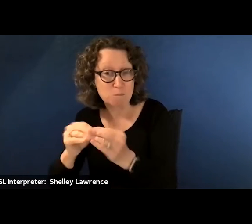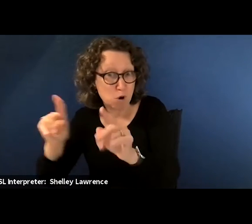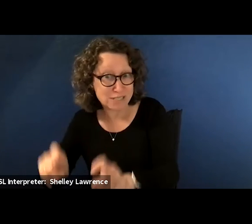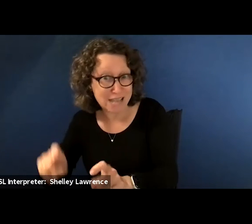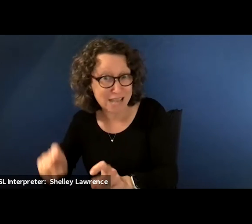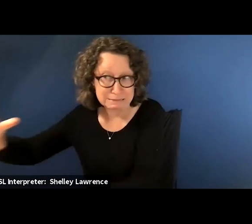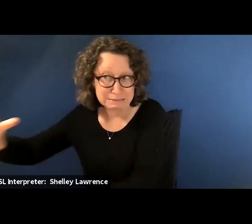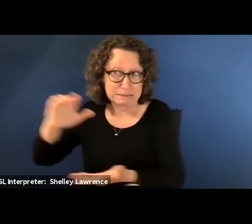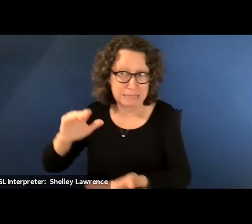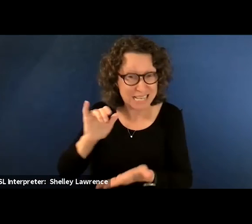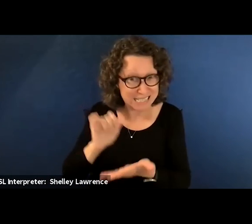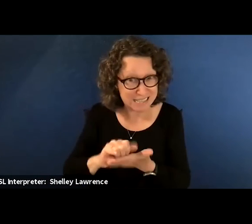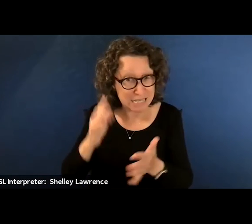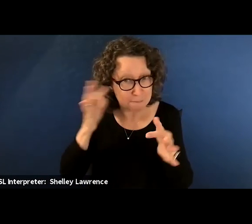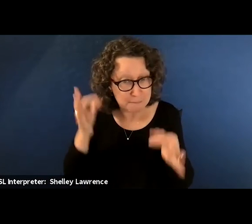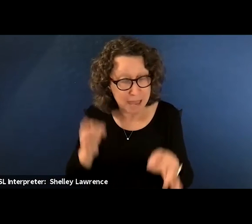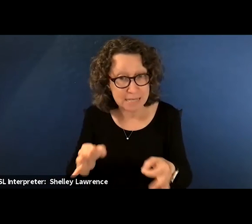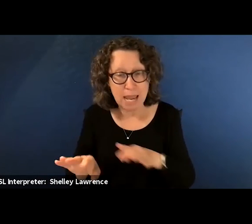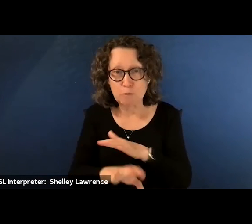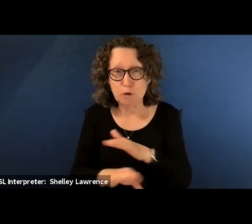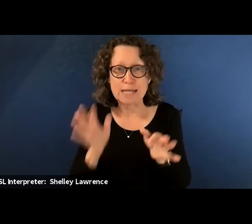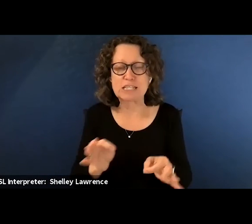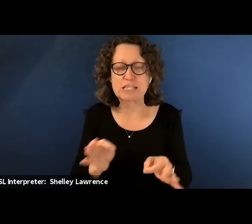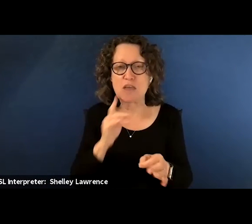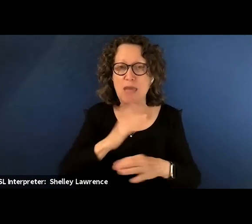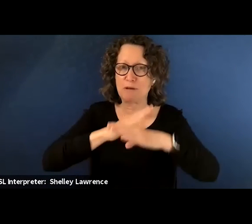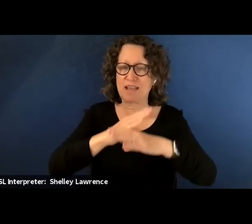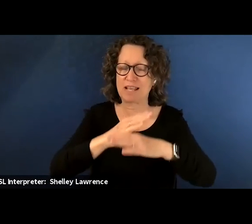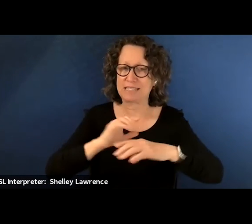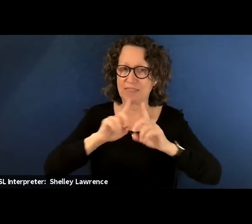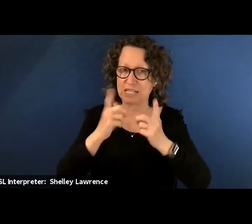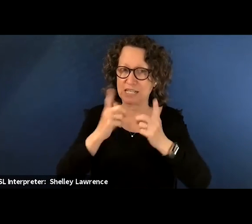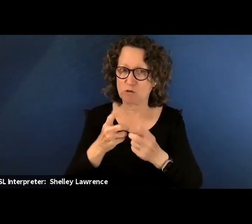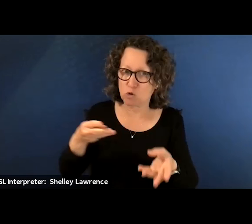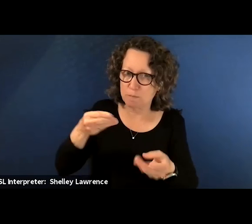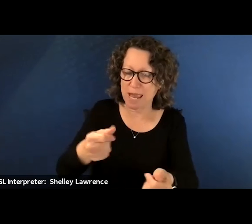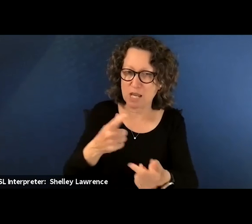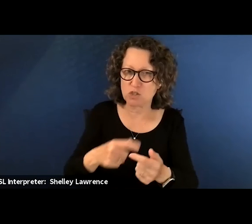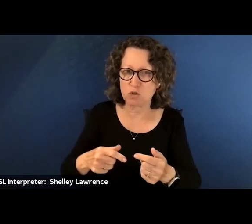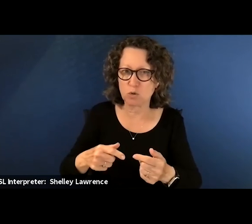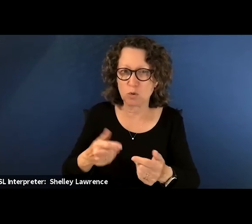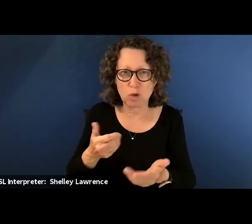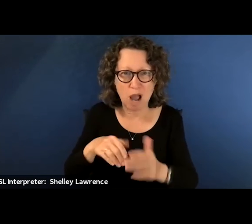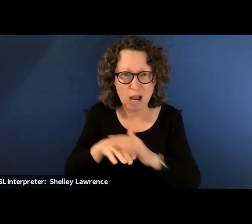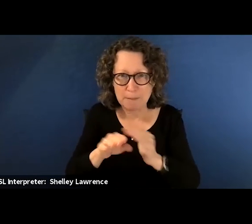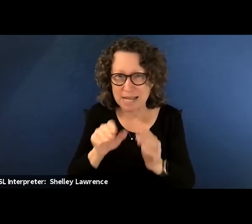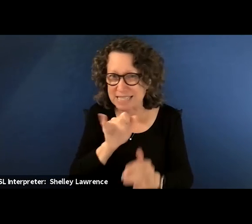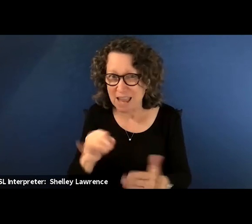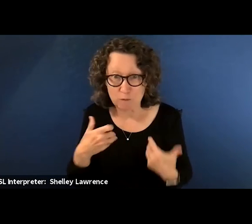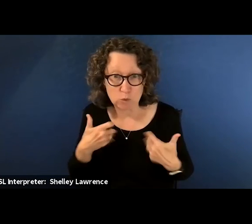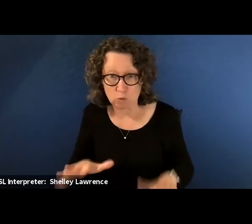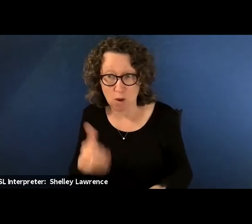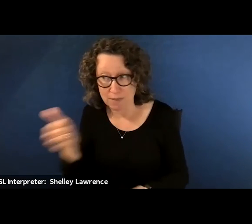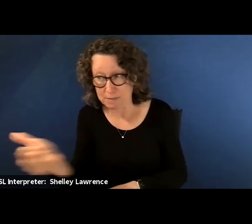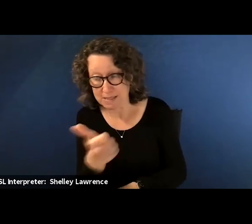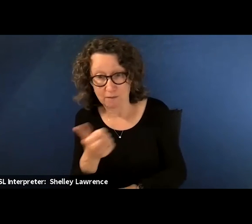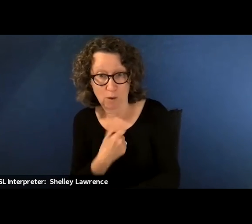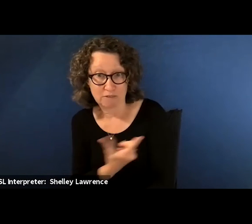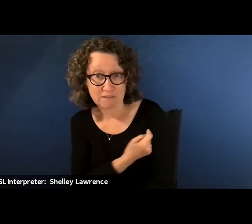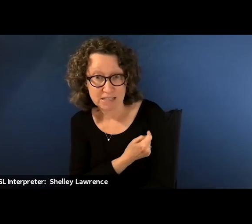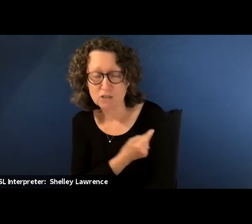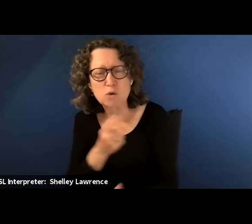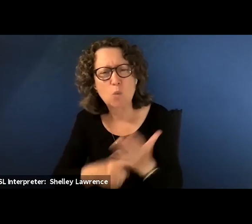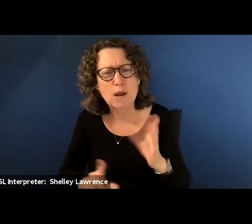Escuché que el distrito ha ordenado miles de pruebas. ¿Será que ustedes quieren vacunar a